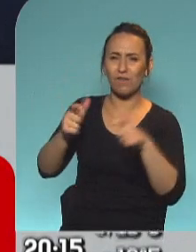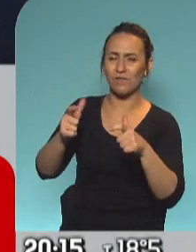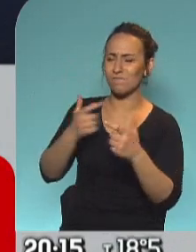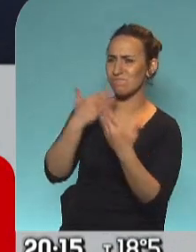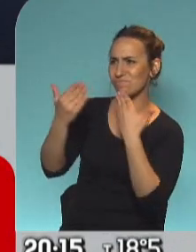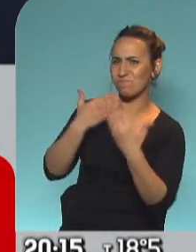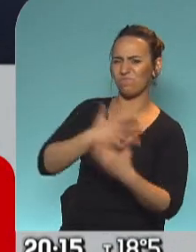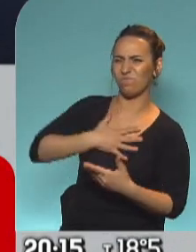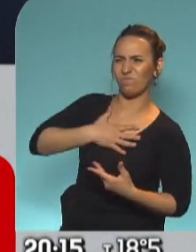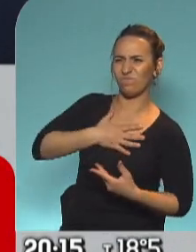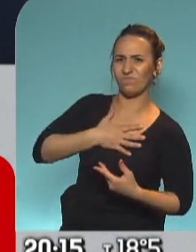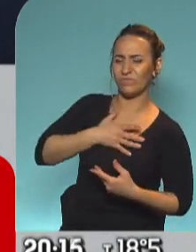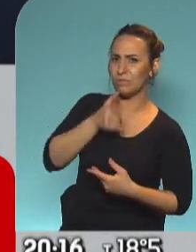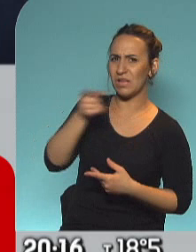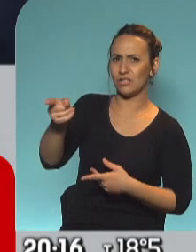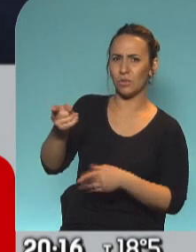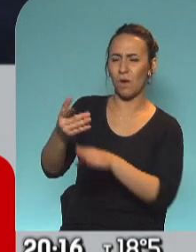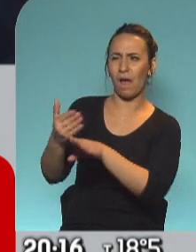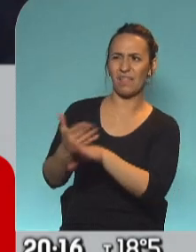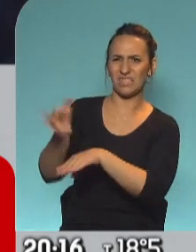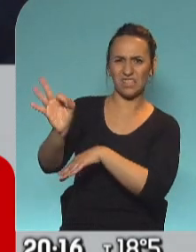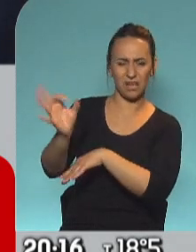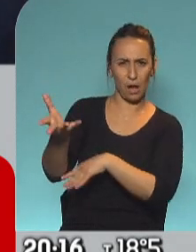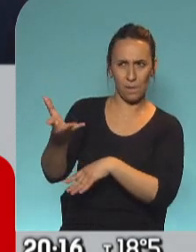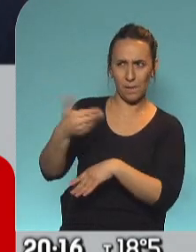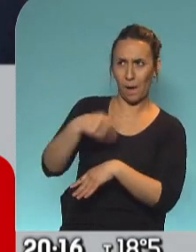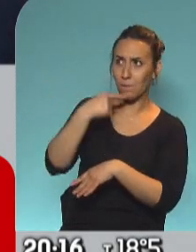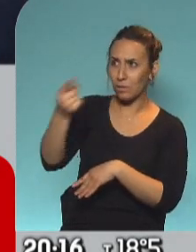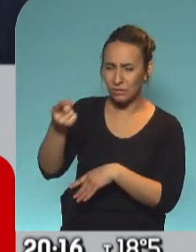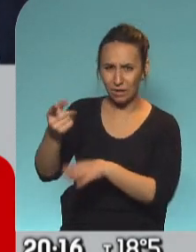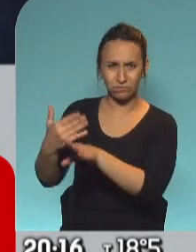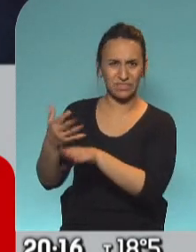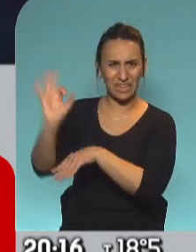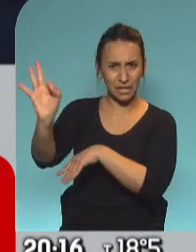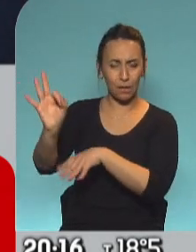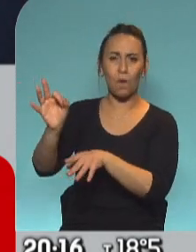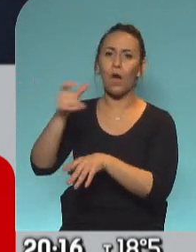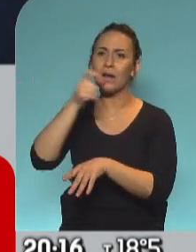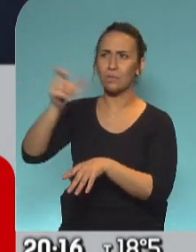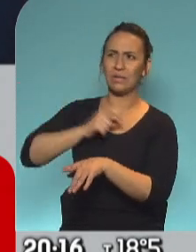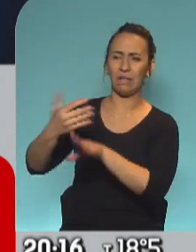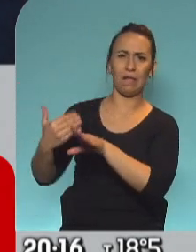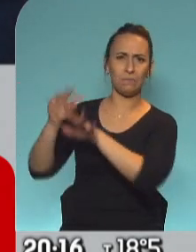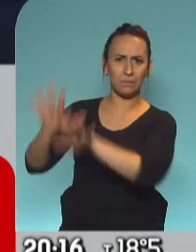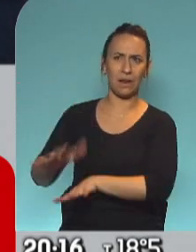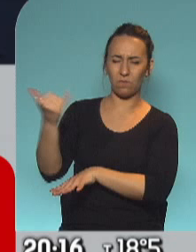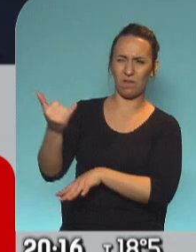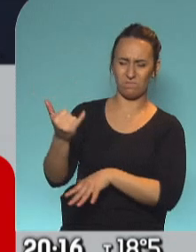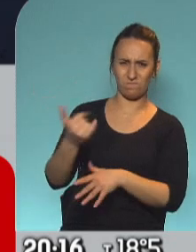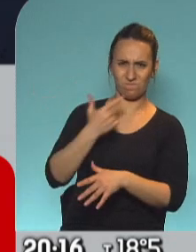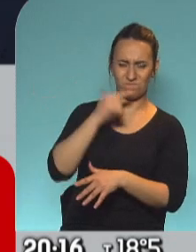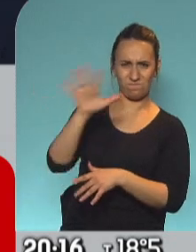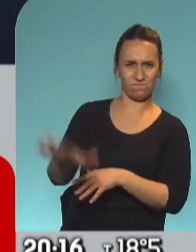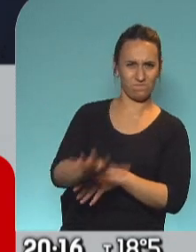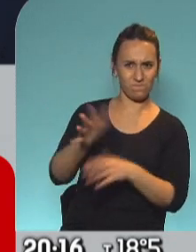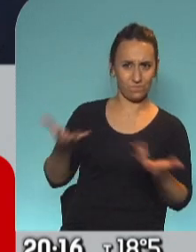sentíamos que ya sabían las preguntas, que tenían las respuestas preparadas. Y eso aparece claramente en uno de los informes de